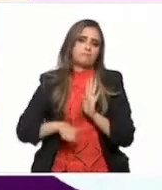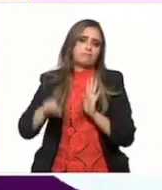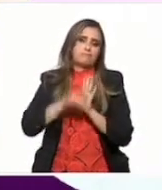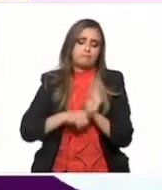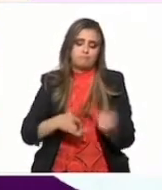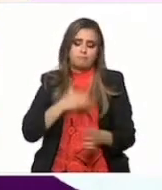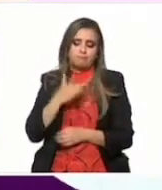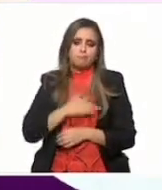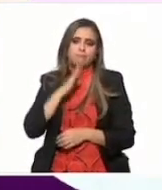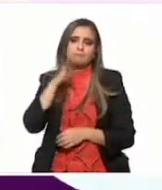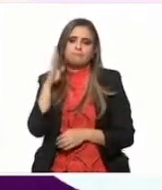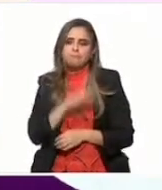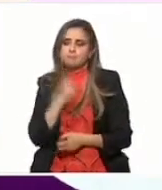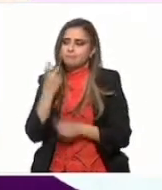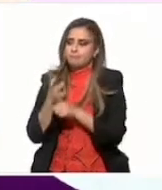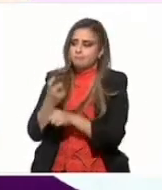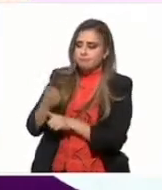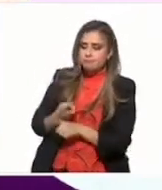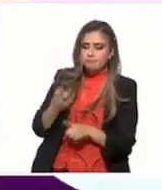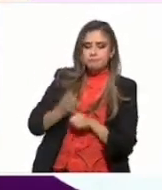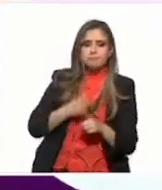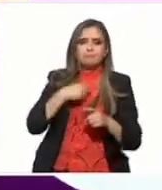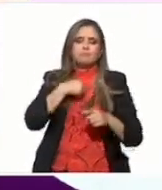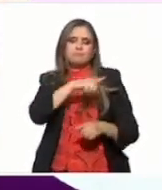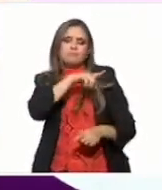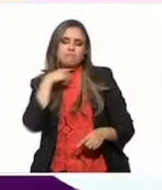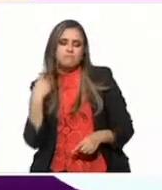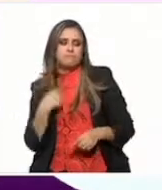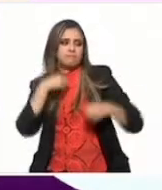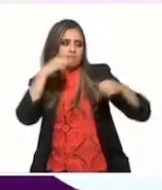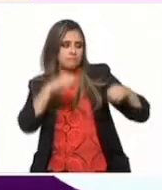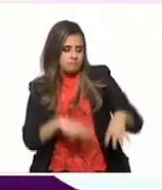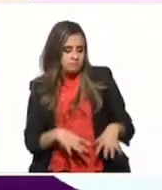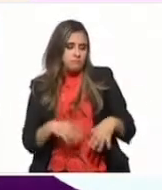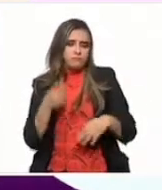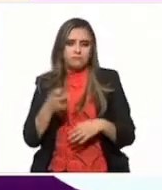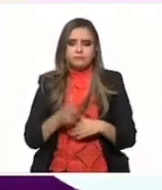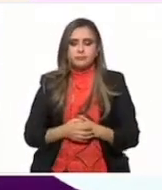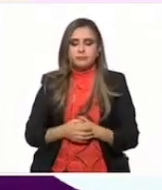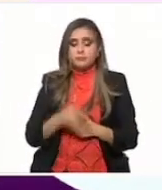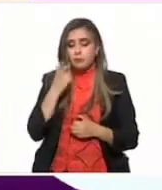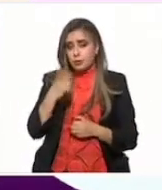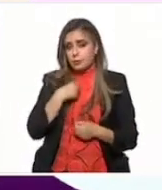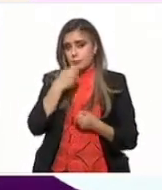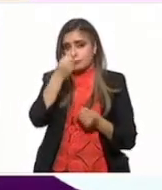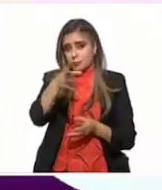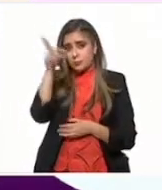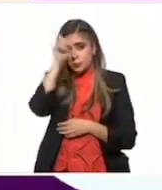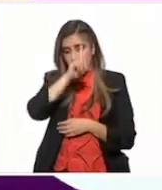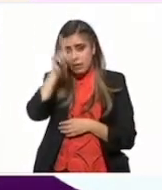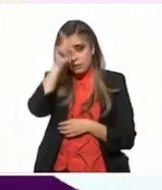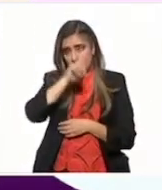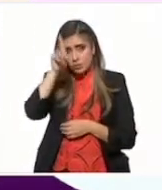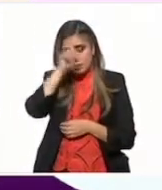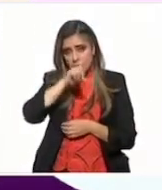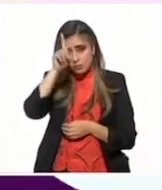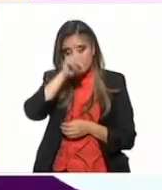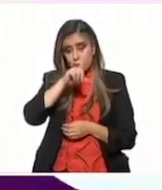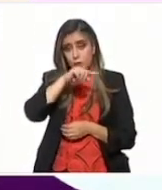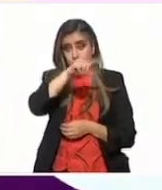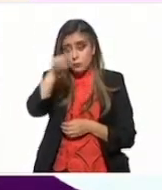y es por esta razón lupita que recomiendo mucho que como nosotros queramos